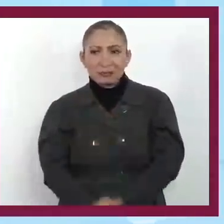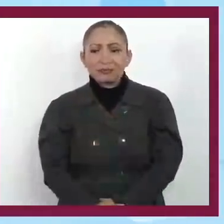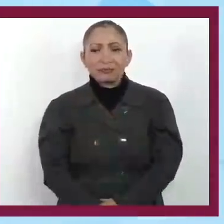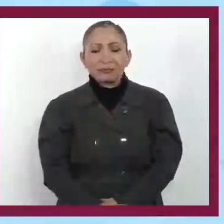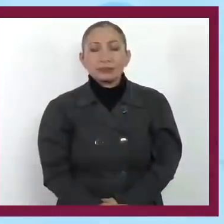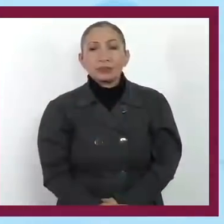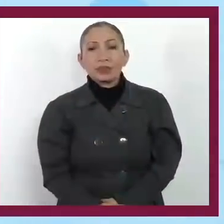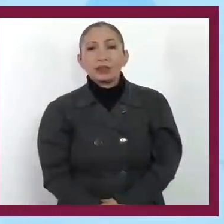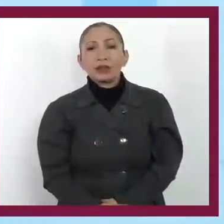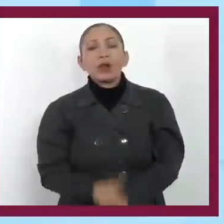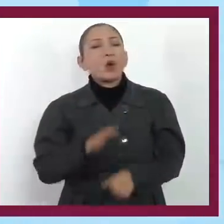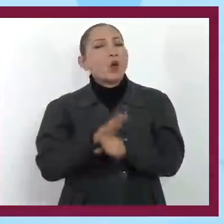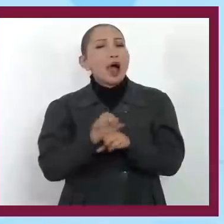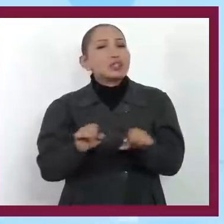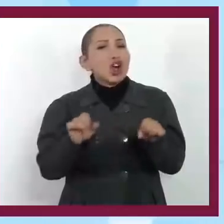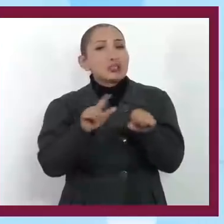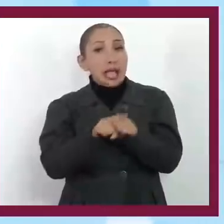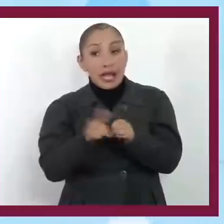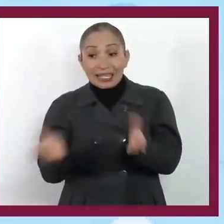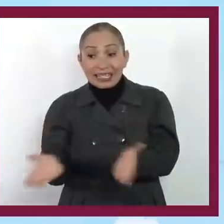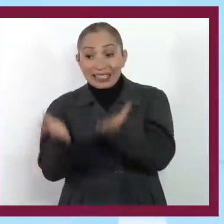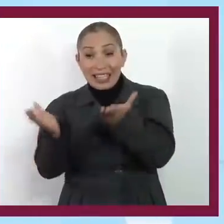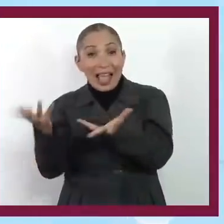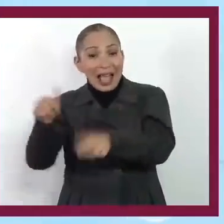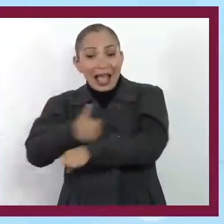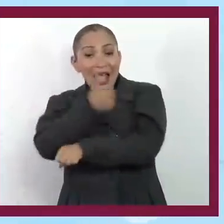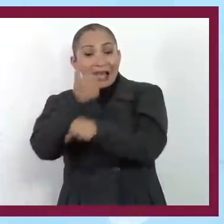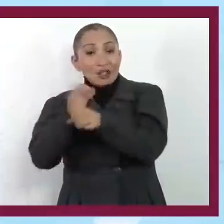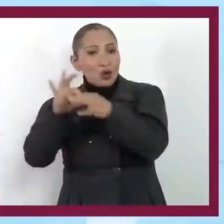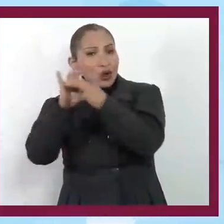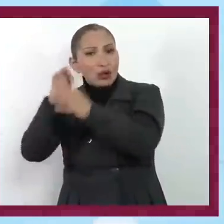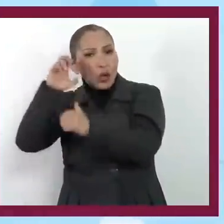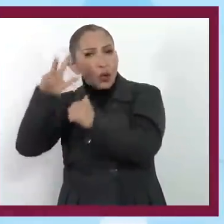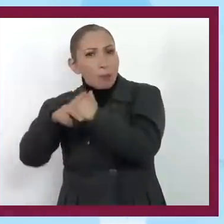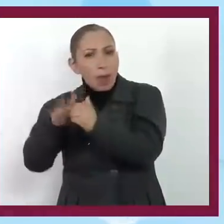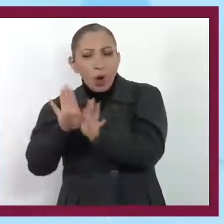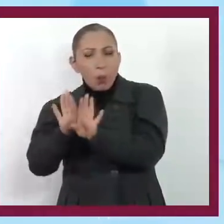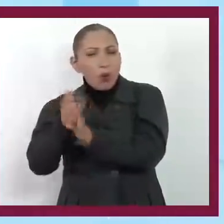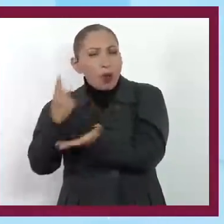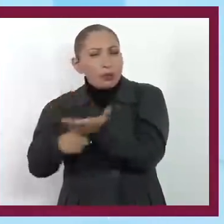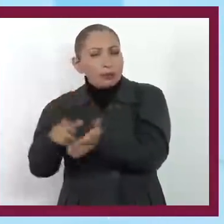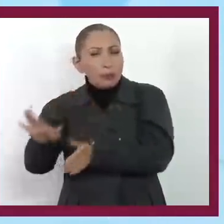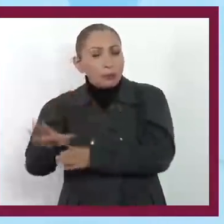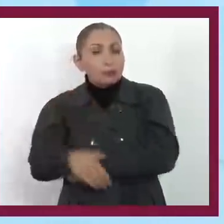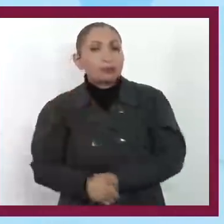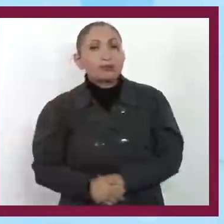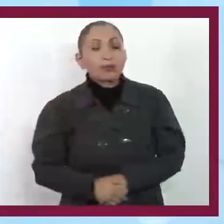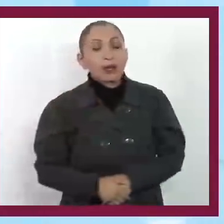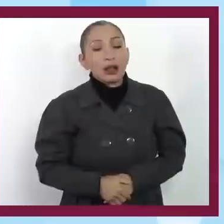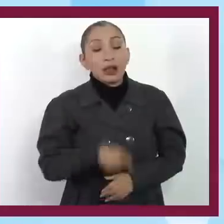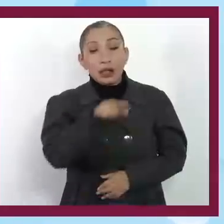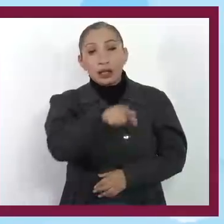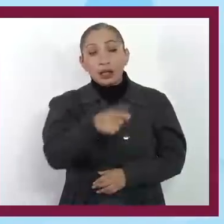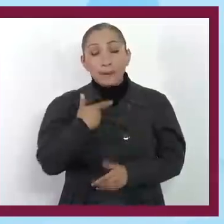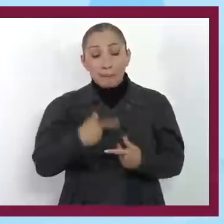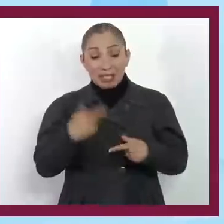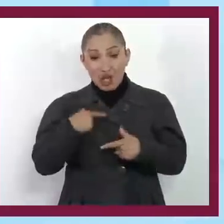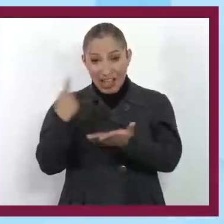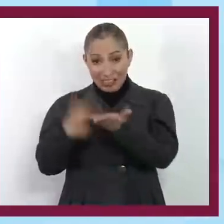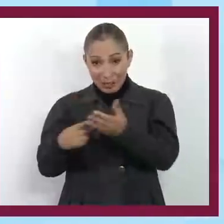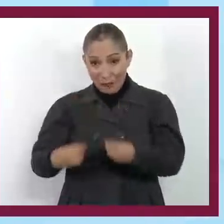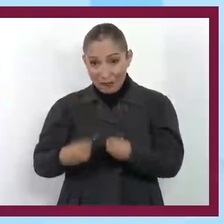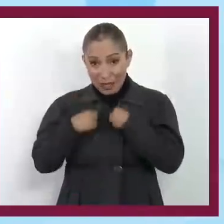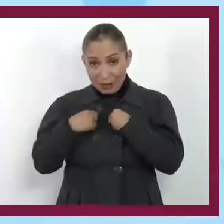¿Qué tipo de sociedad está promoviendo la creación de la Unión Europea? ¿Cuál es el papel de las ciudadanas y de